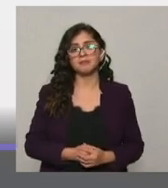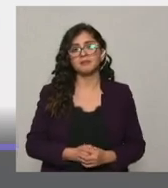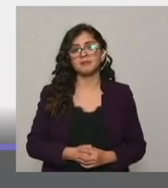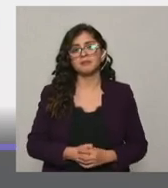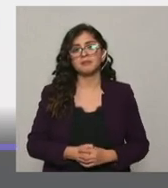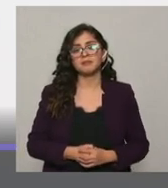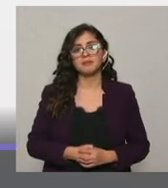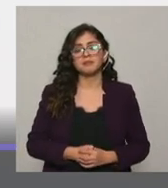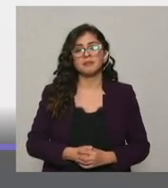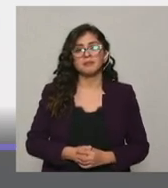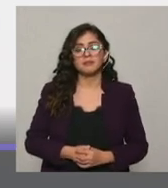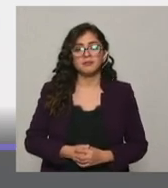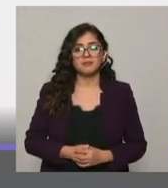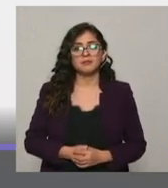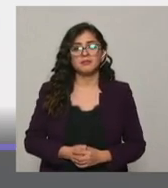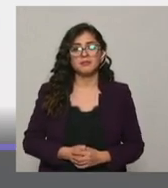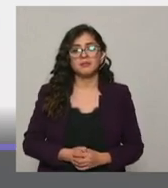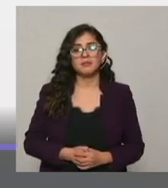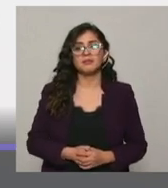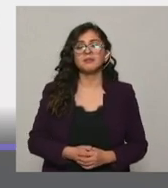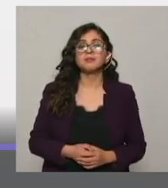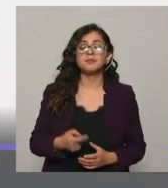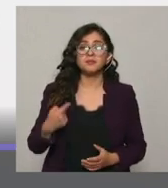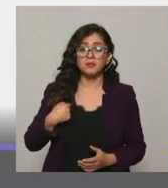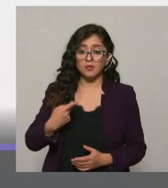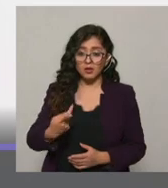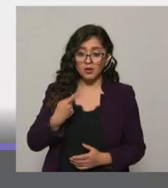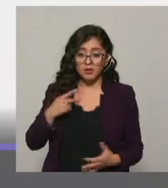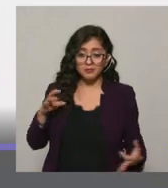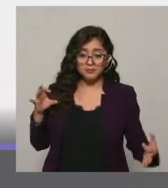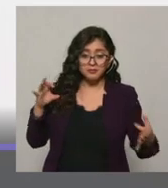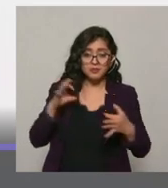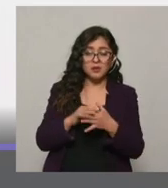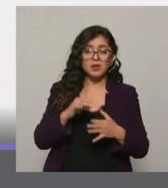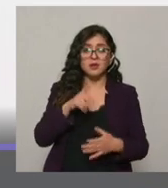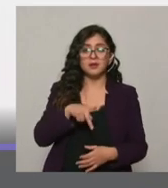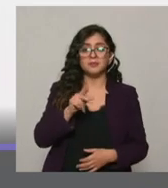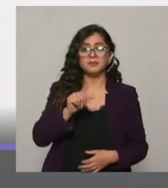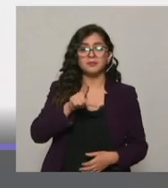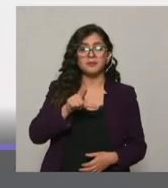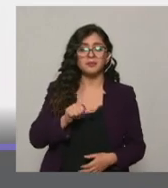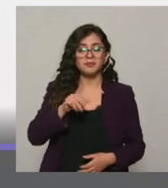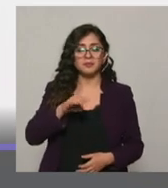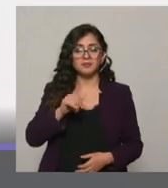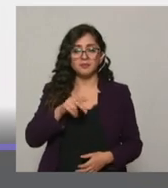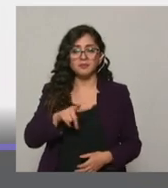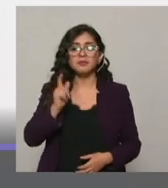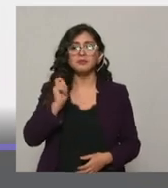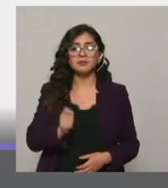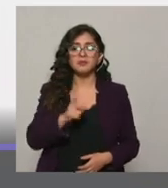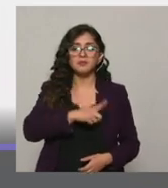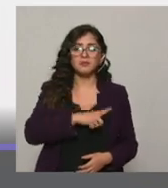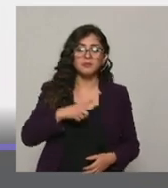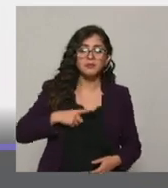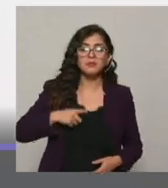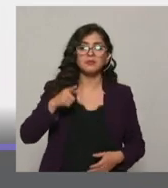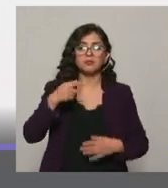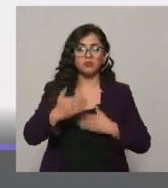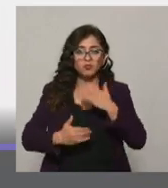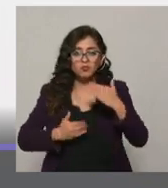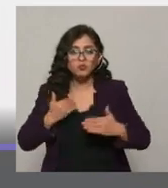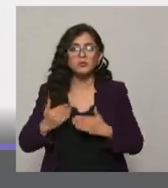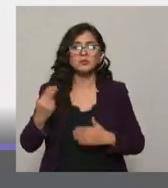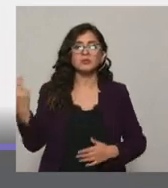encontrado junto con Carla Michelle es este tema de, pero que se siga, se le dé continuidad, que de verdad haya